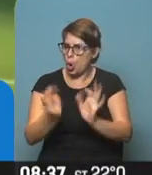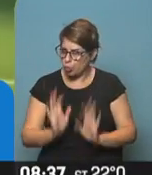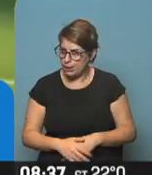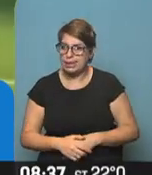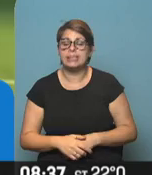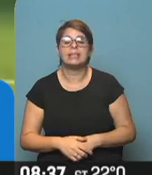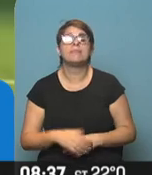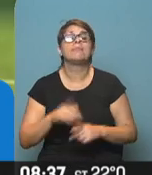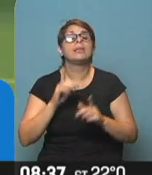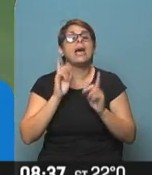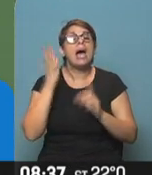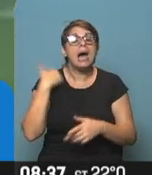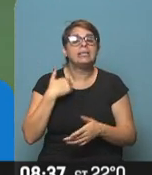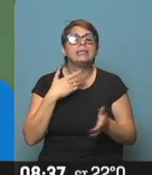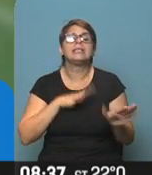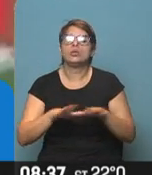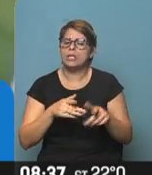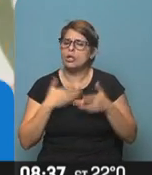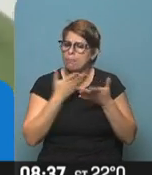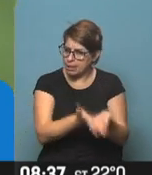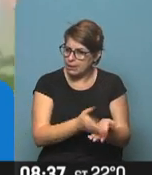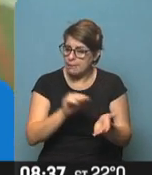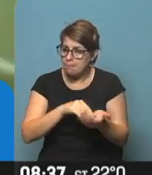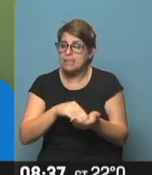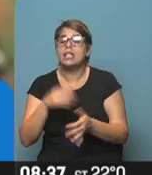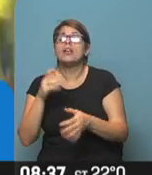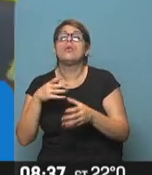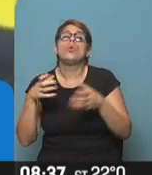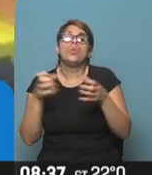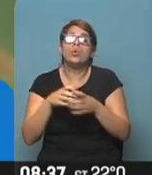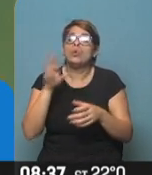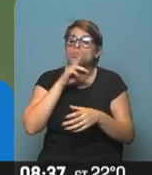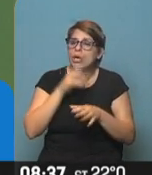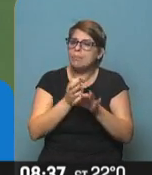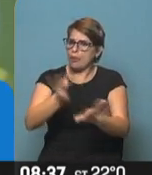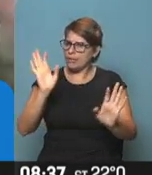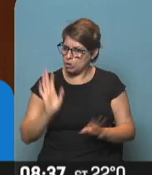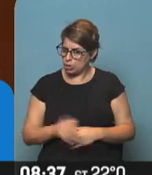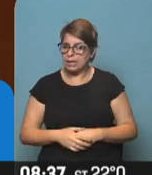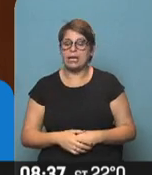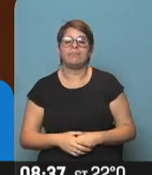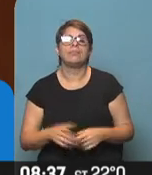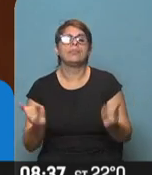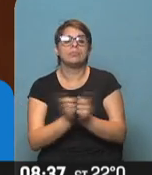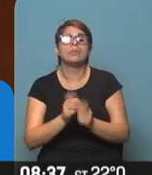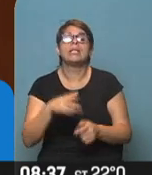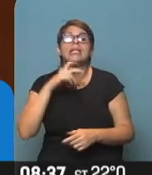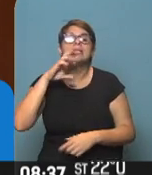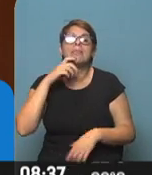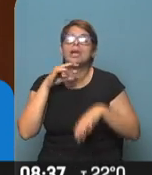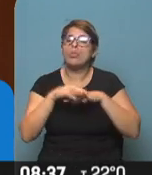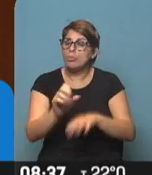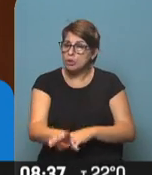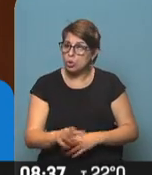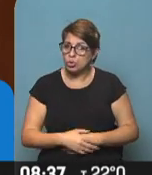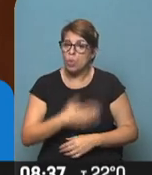exigimos por un lado esa situación y por otro lado la profesionalización del fútbol también es muy breve el compromiso de chiquita es importante para exactamente